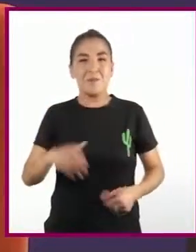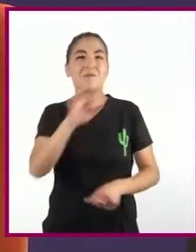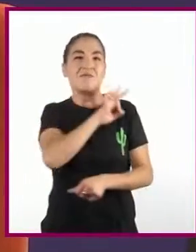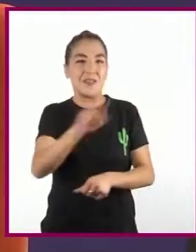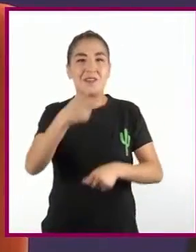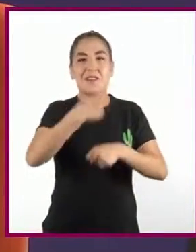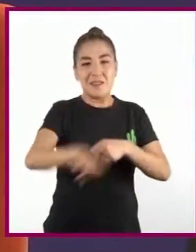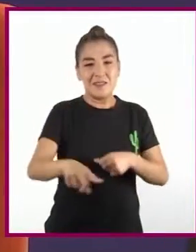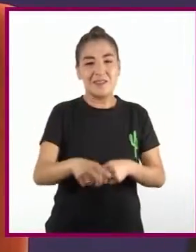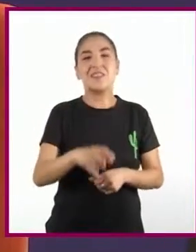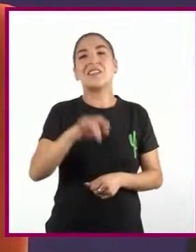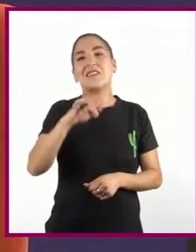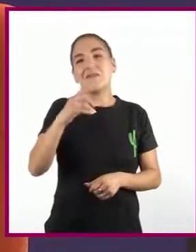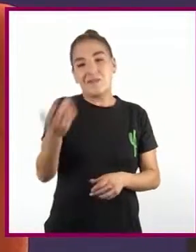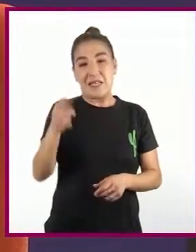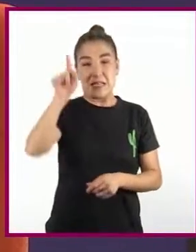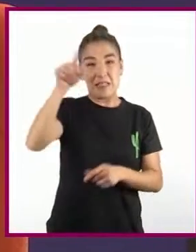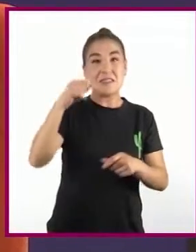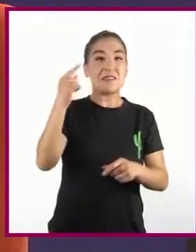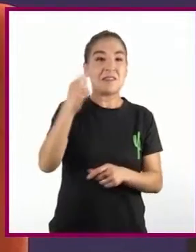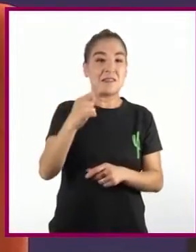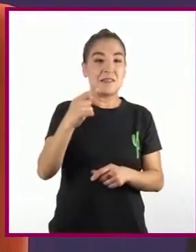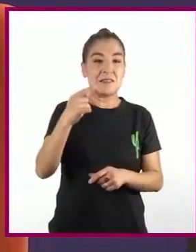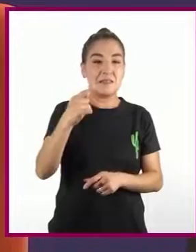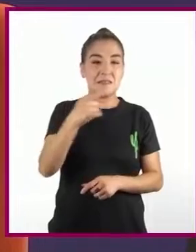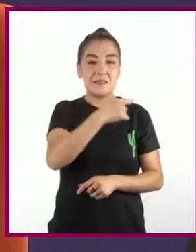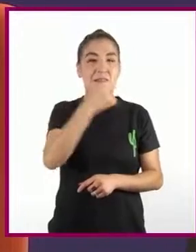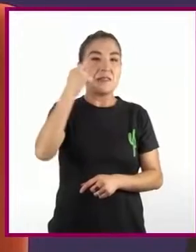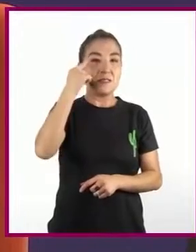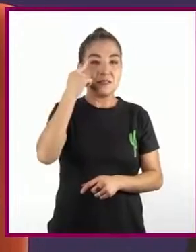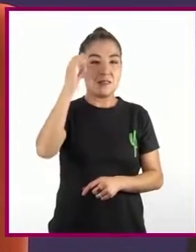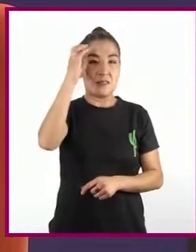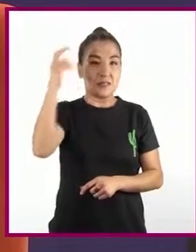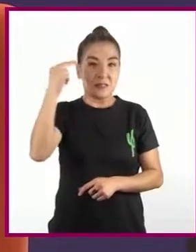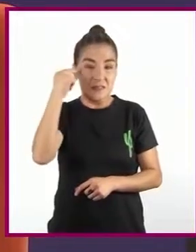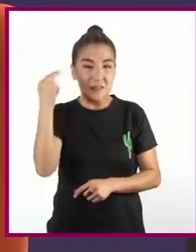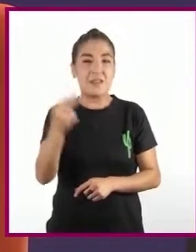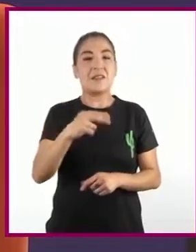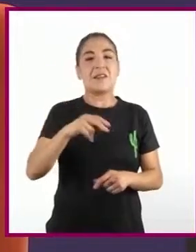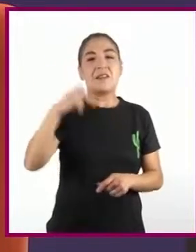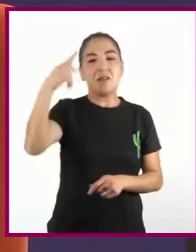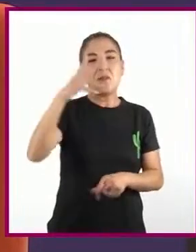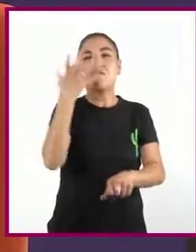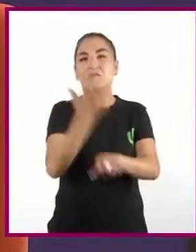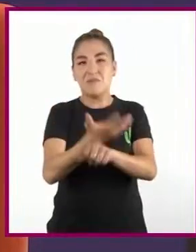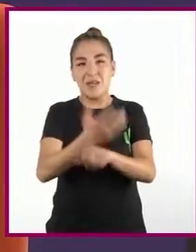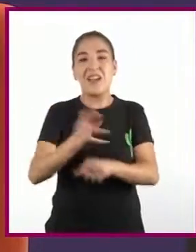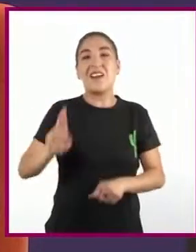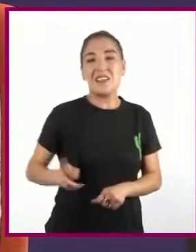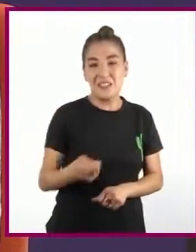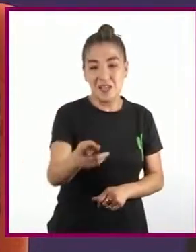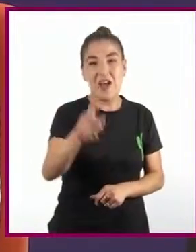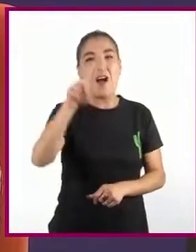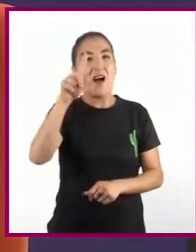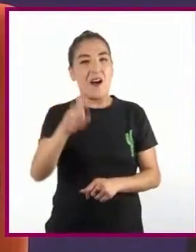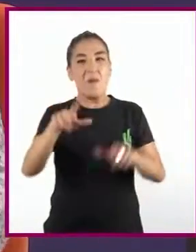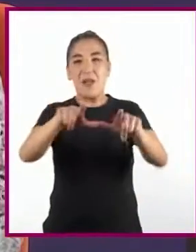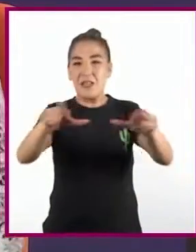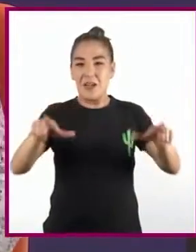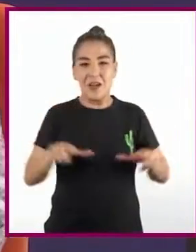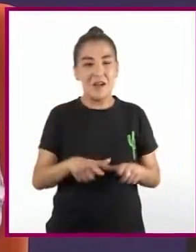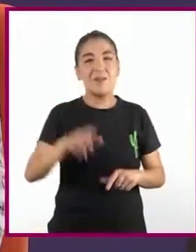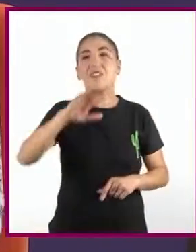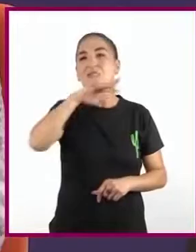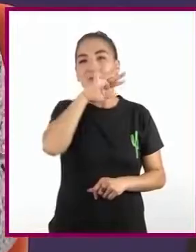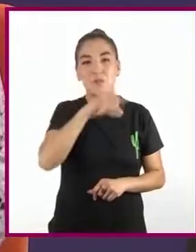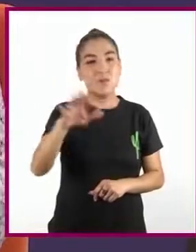hecho, es muy triste saber, pero en China y en Estados Unidos ya una gran cantidad de ríos, lagos, pues ya están contaminados, no se puede tomar agua